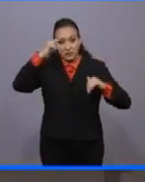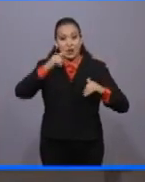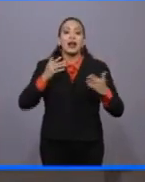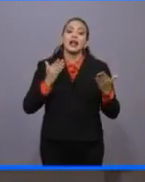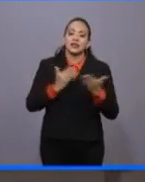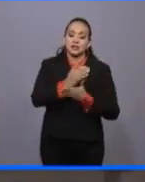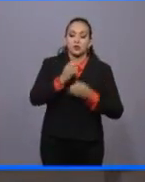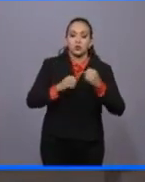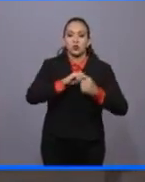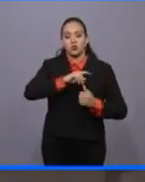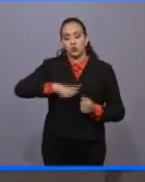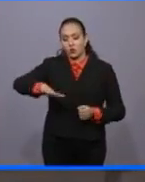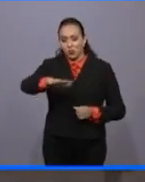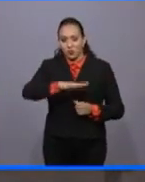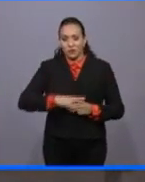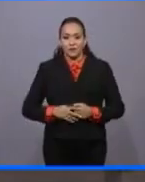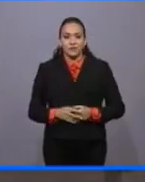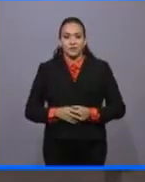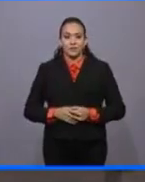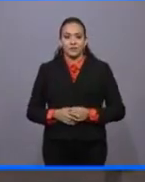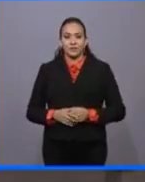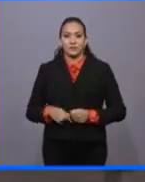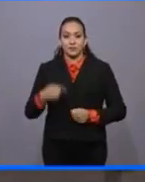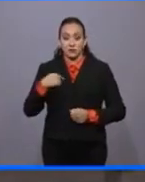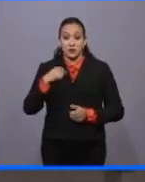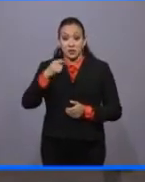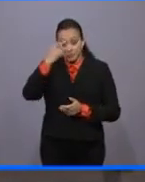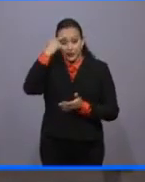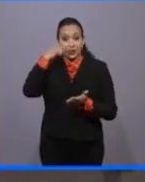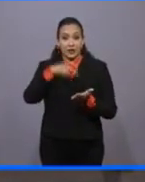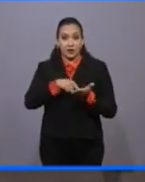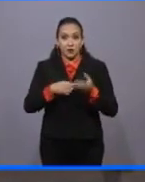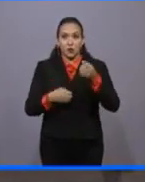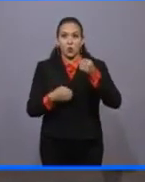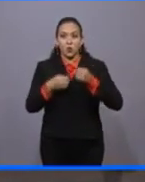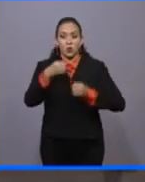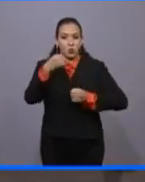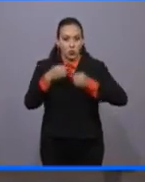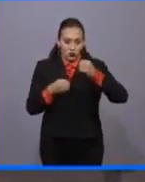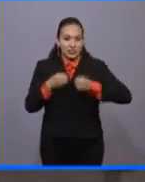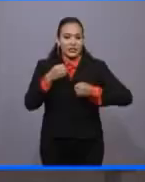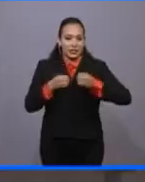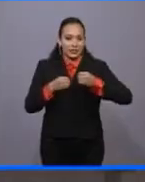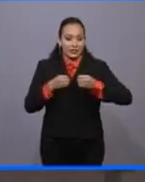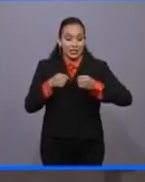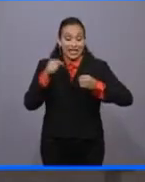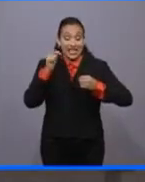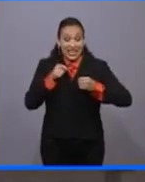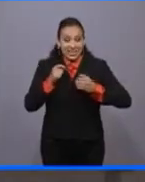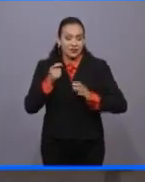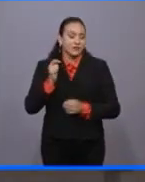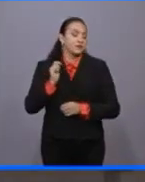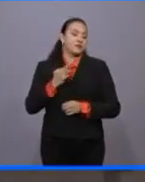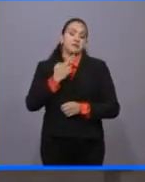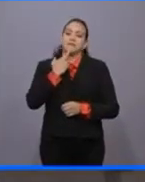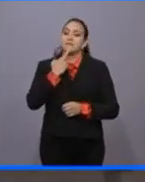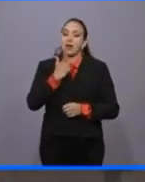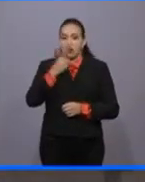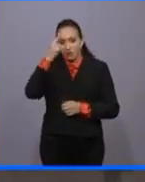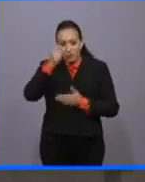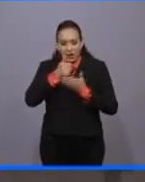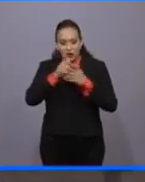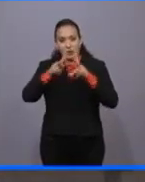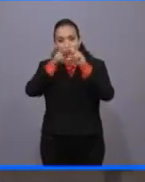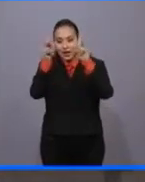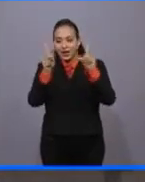los pueblos. Creo también que la justicia es la mejor aliada para la paz